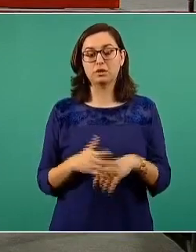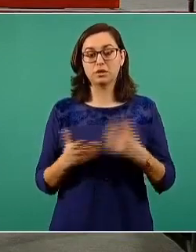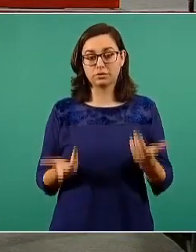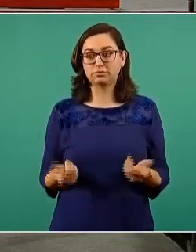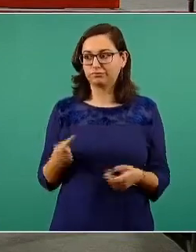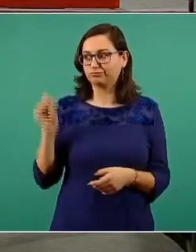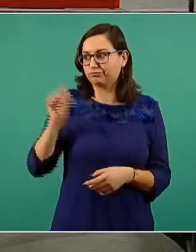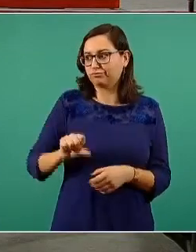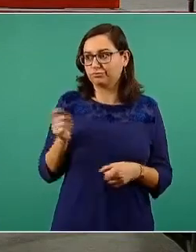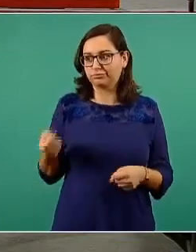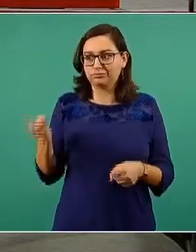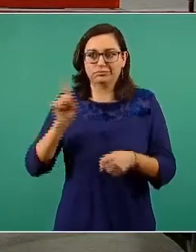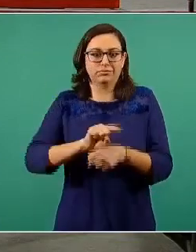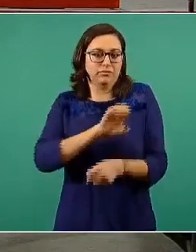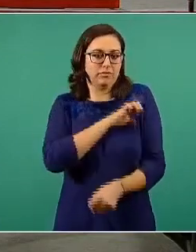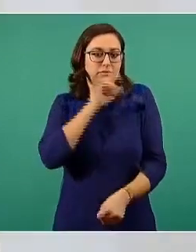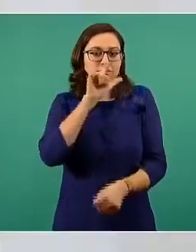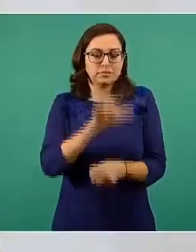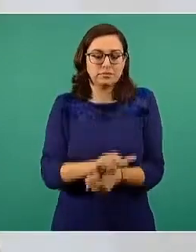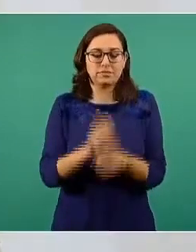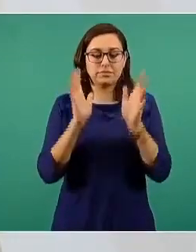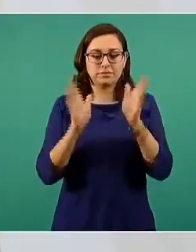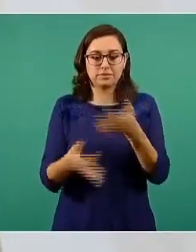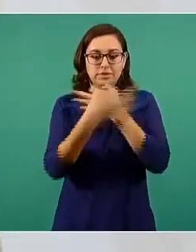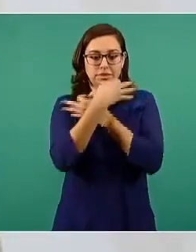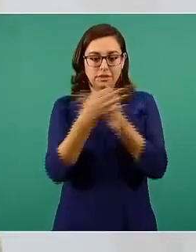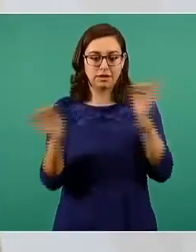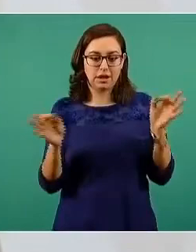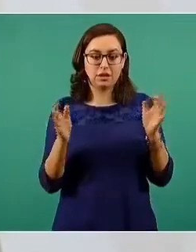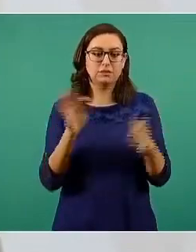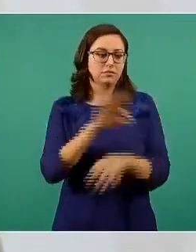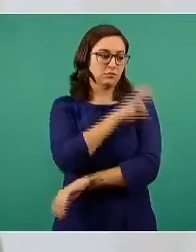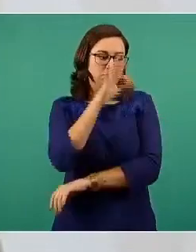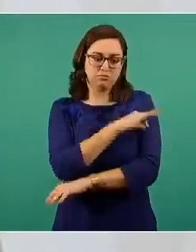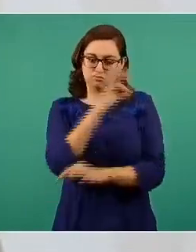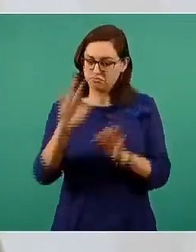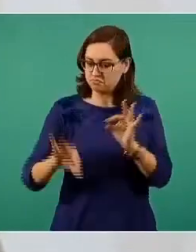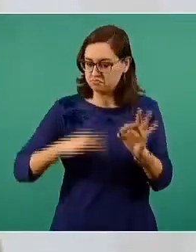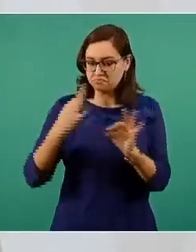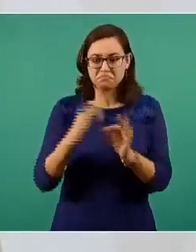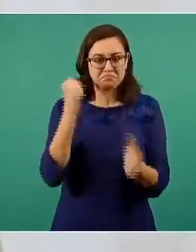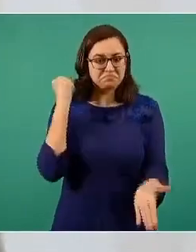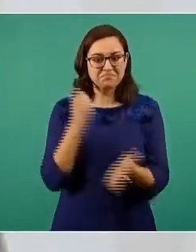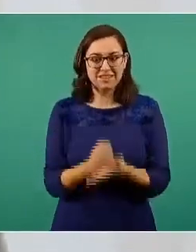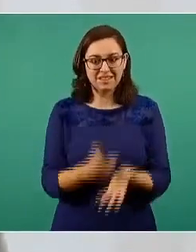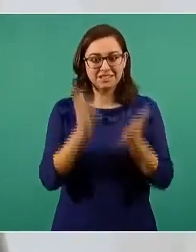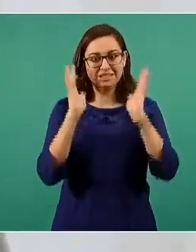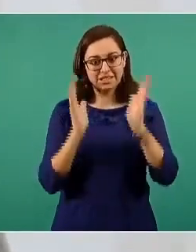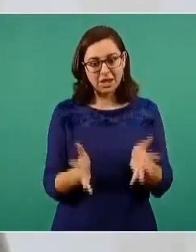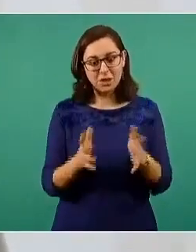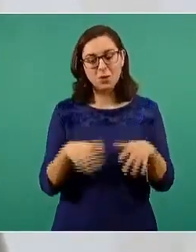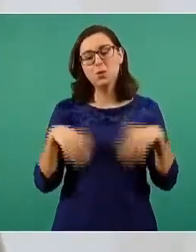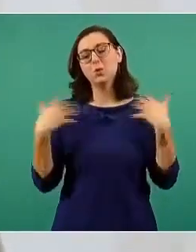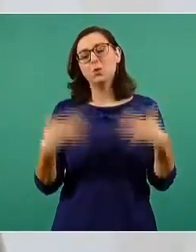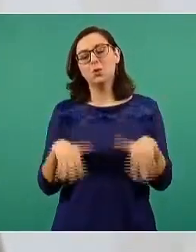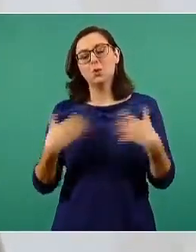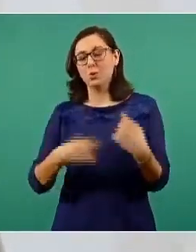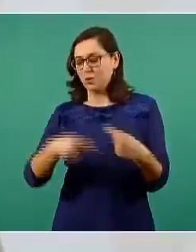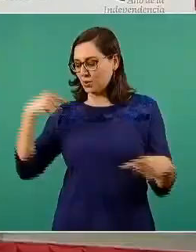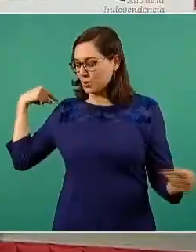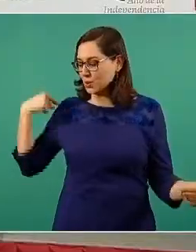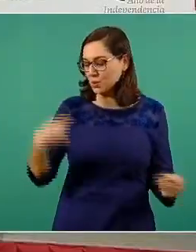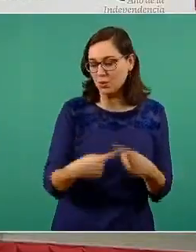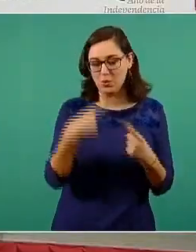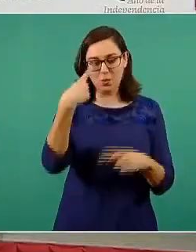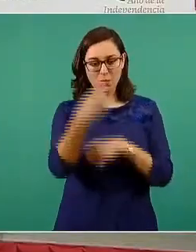el día de hoy, que se ha anunciado esta aprobación, este final de este desafío, este círculo virtuoso